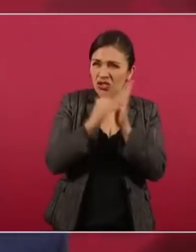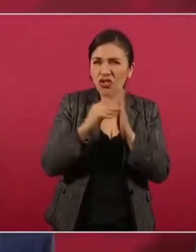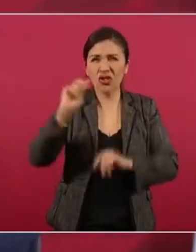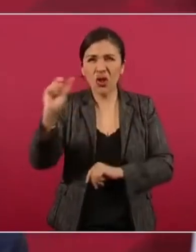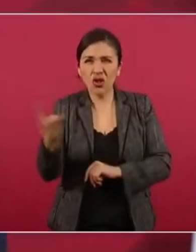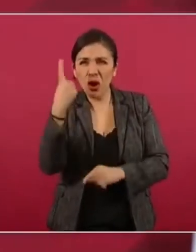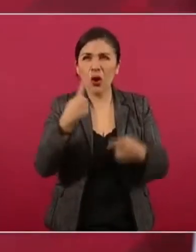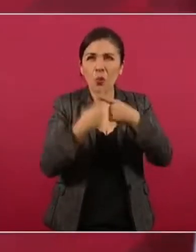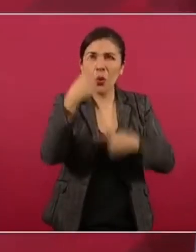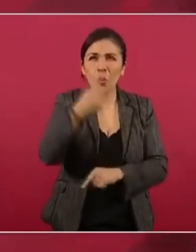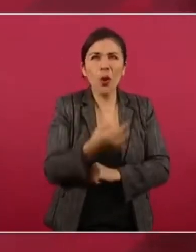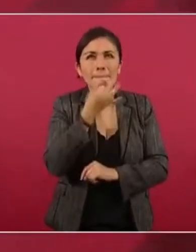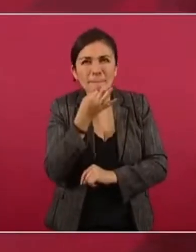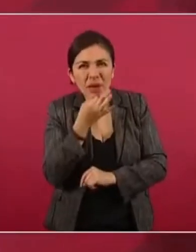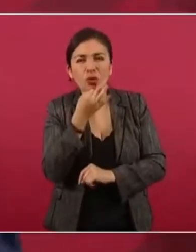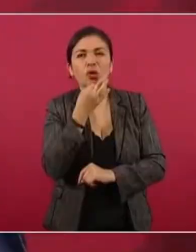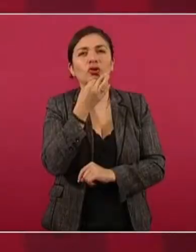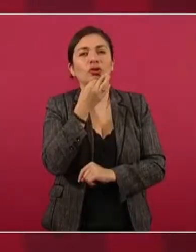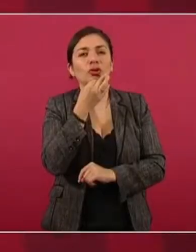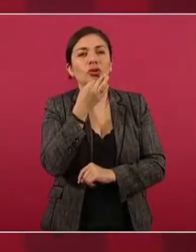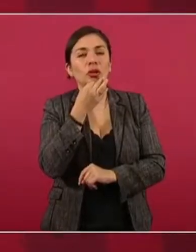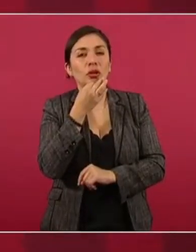minuto de 3 millones.